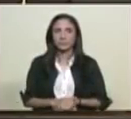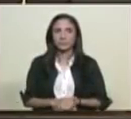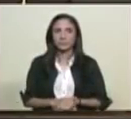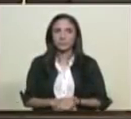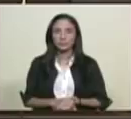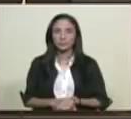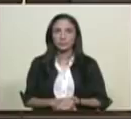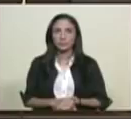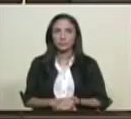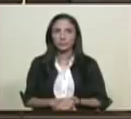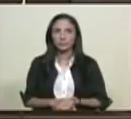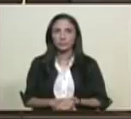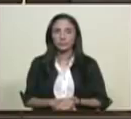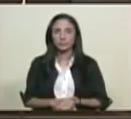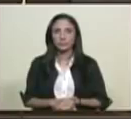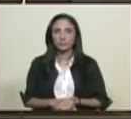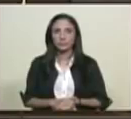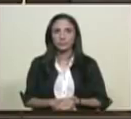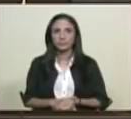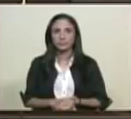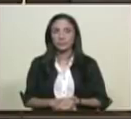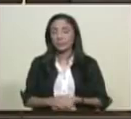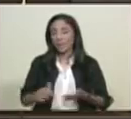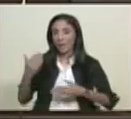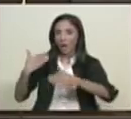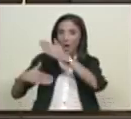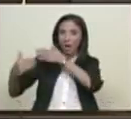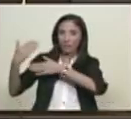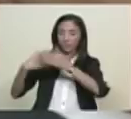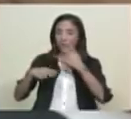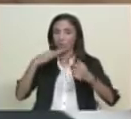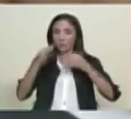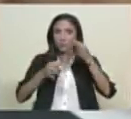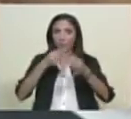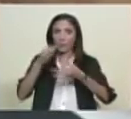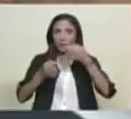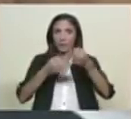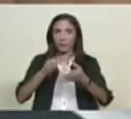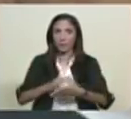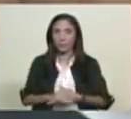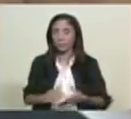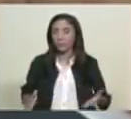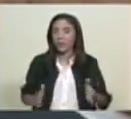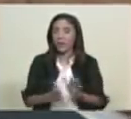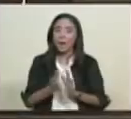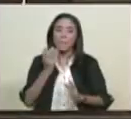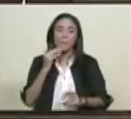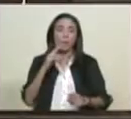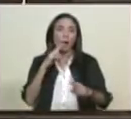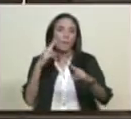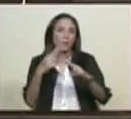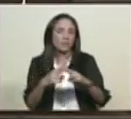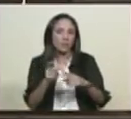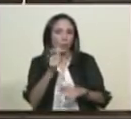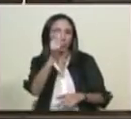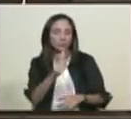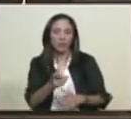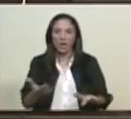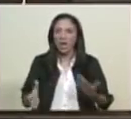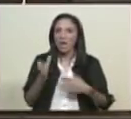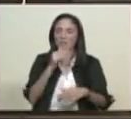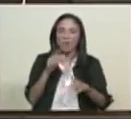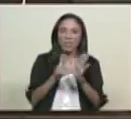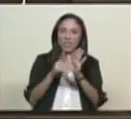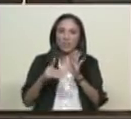procurador general. Eso era lo que se hablaba, Iris, que el apellido tal no tiene derecho a que el hijo